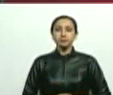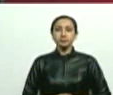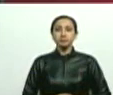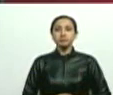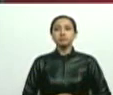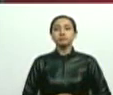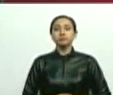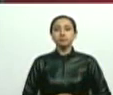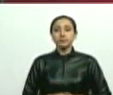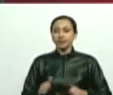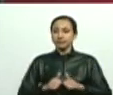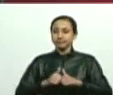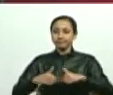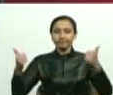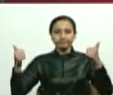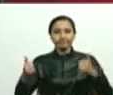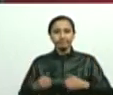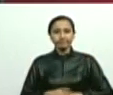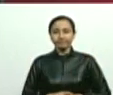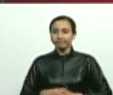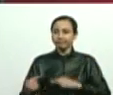Terminaron sacándose los trapitos al sol.